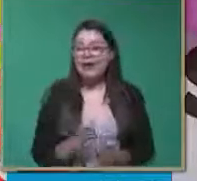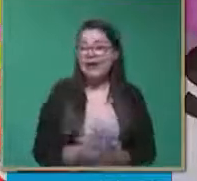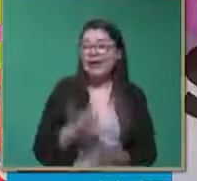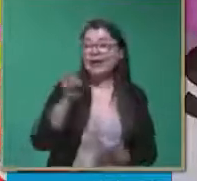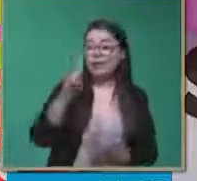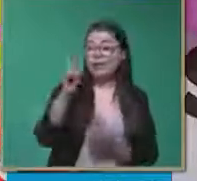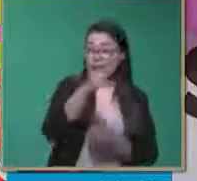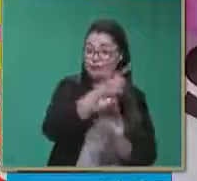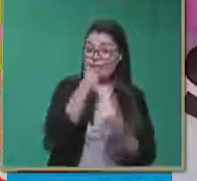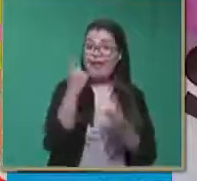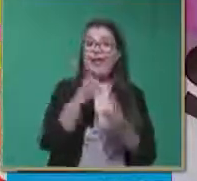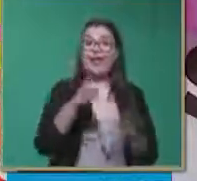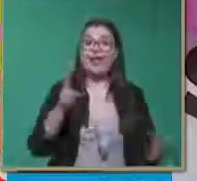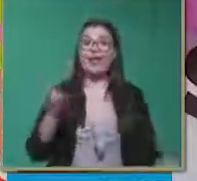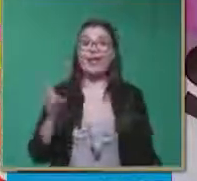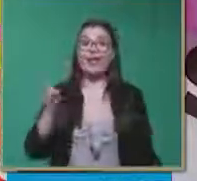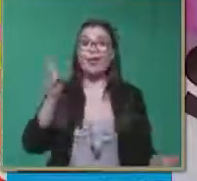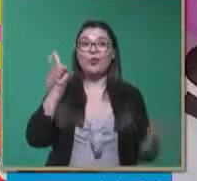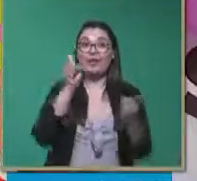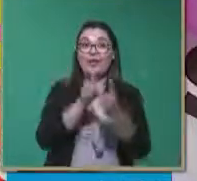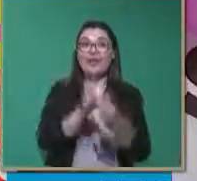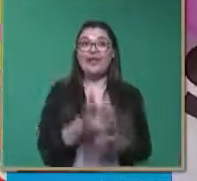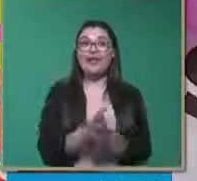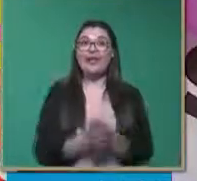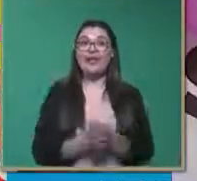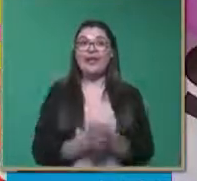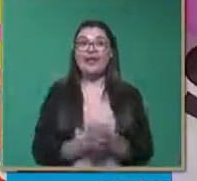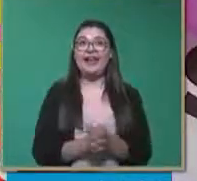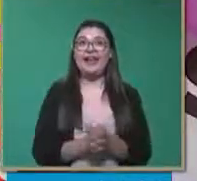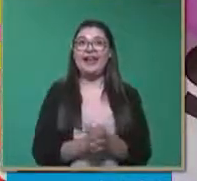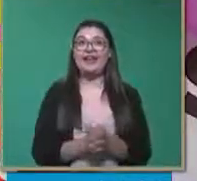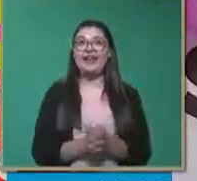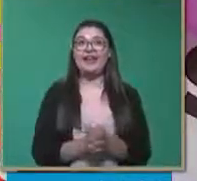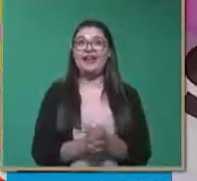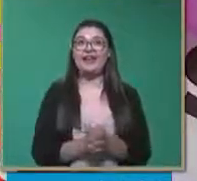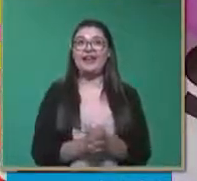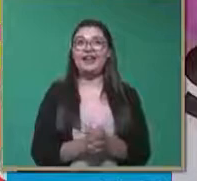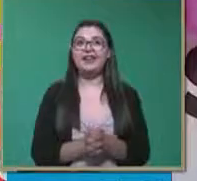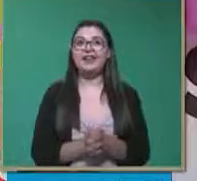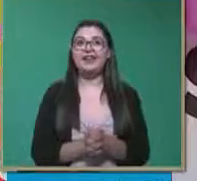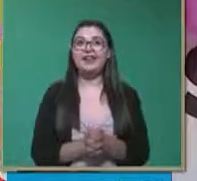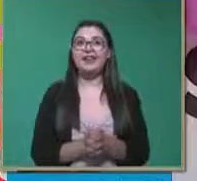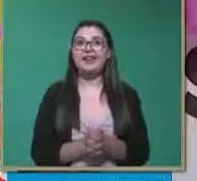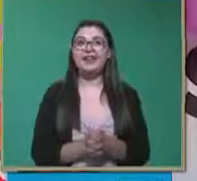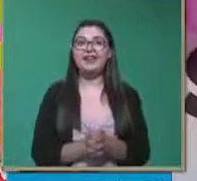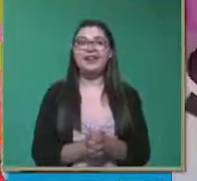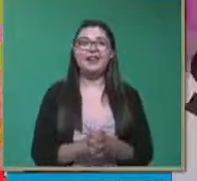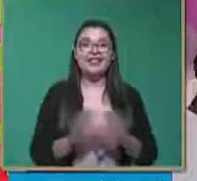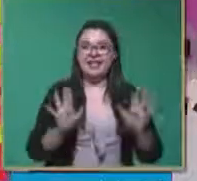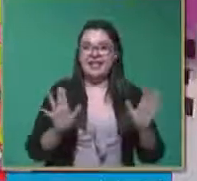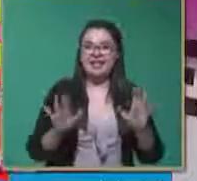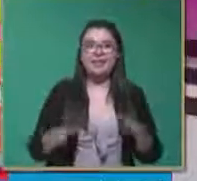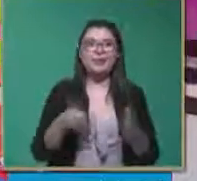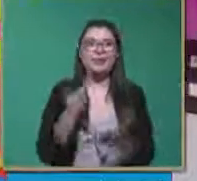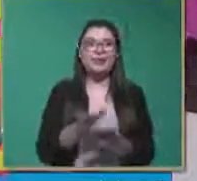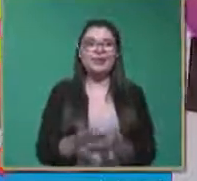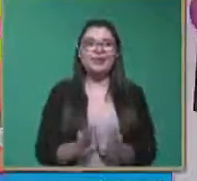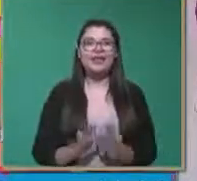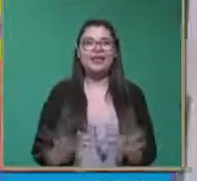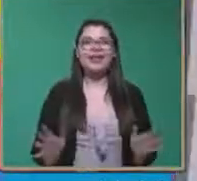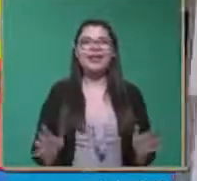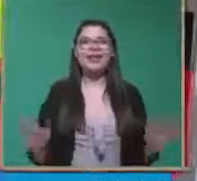la vuelta y lo encontrarás. ¡Ah, ya me mareé! Ya, maestra, ya no, ¿ya? Luego se nos va a caer. A ver, a ver,